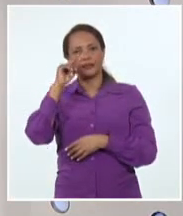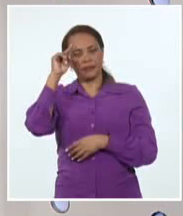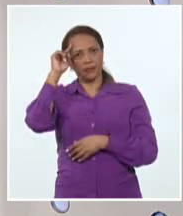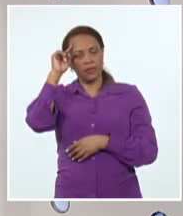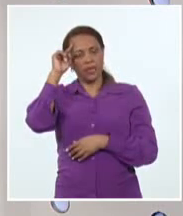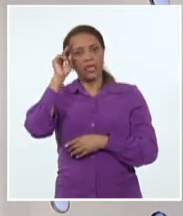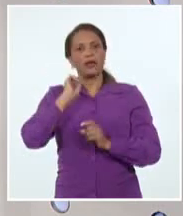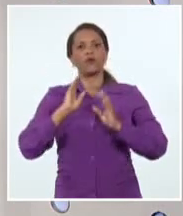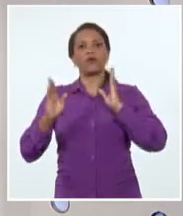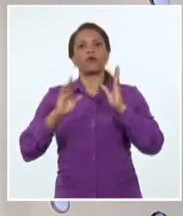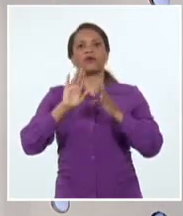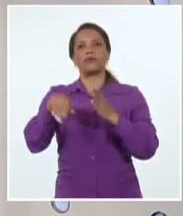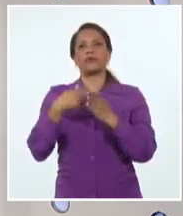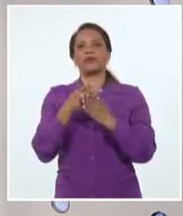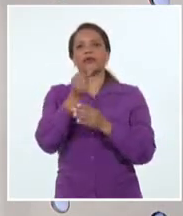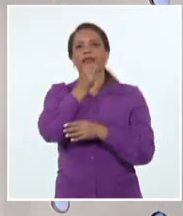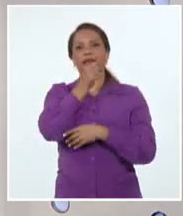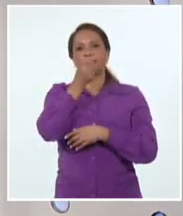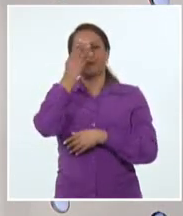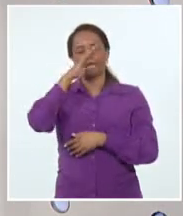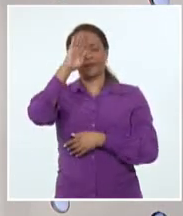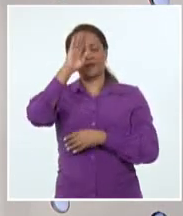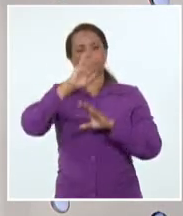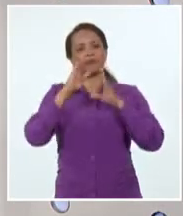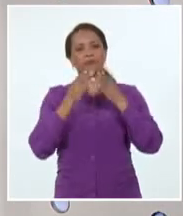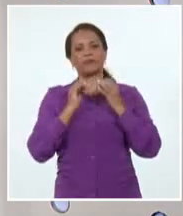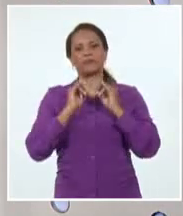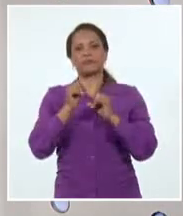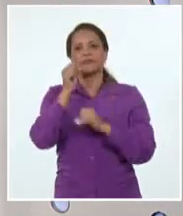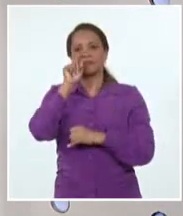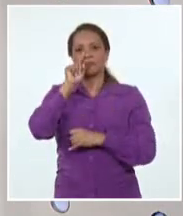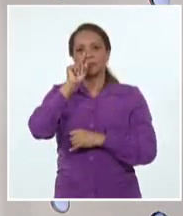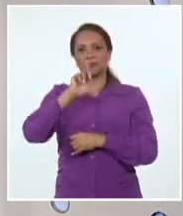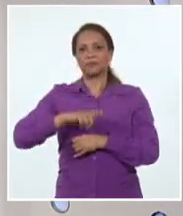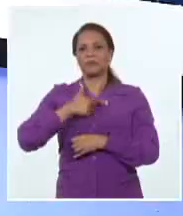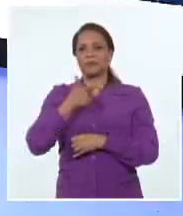por el Día de la Prensa Cubana. Con esta información yo me despido. Buenas noches.